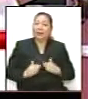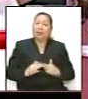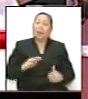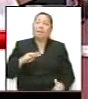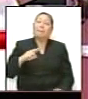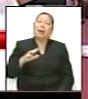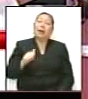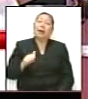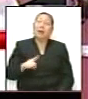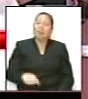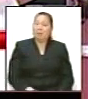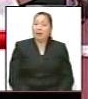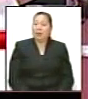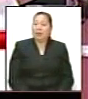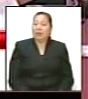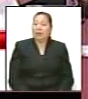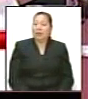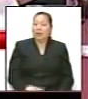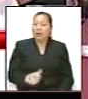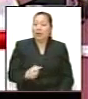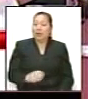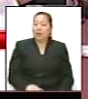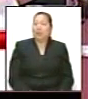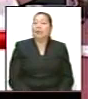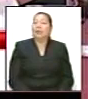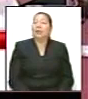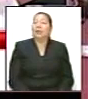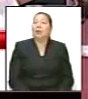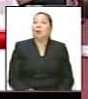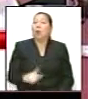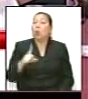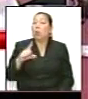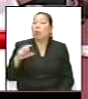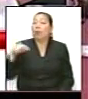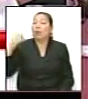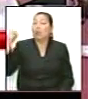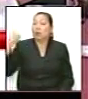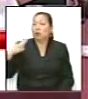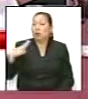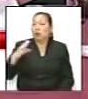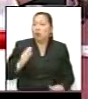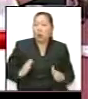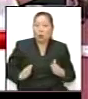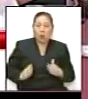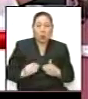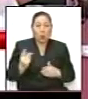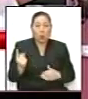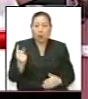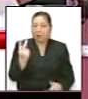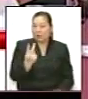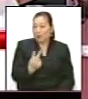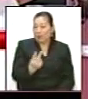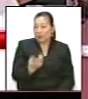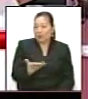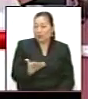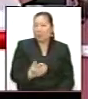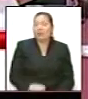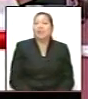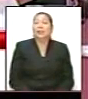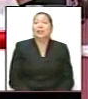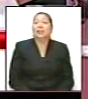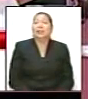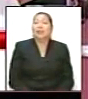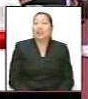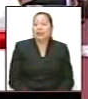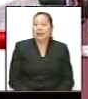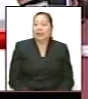Malalma en Sausal, del Oso en Chicama, de Luz del Sol en la Cumbre 1 y 2, la Mónica,